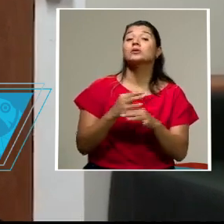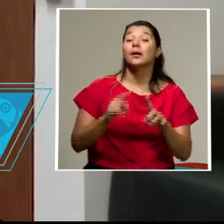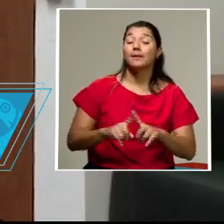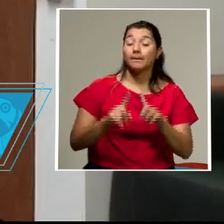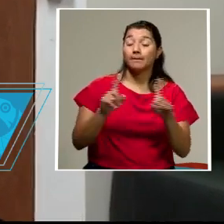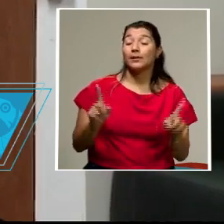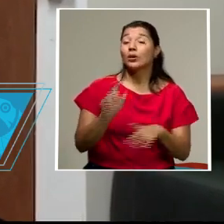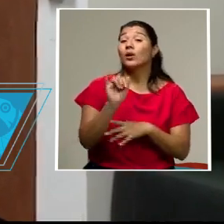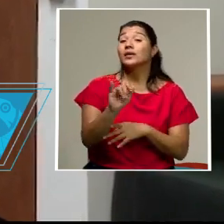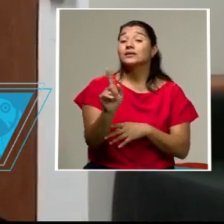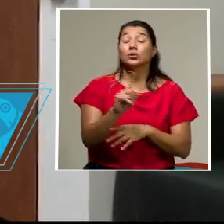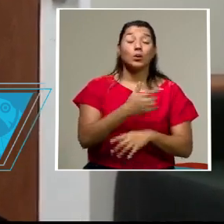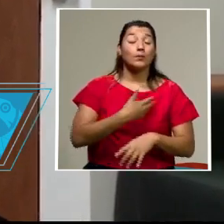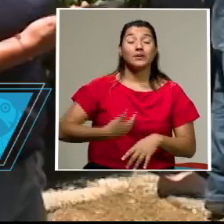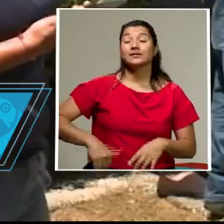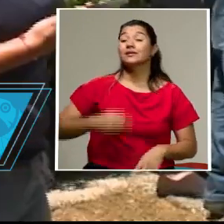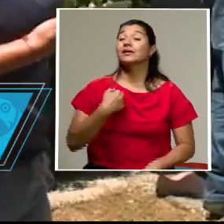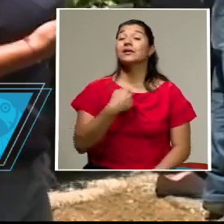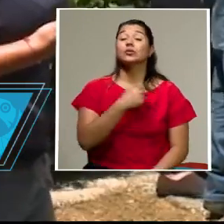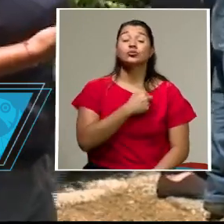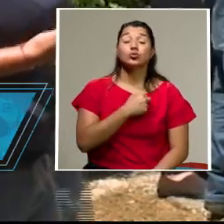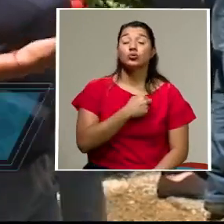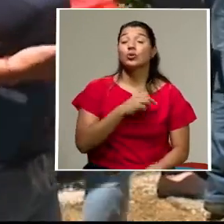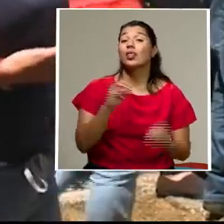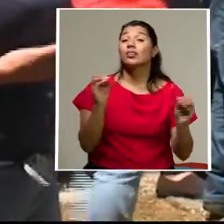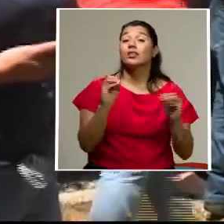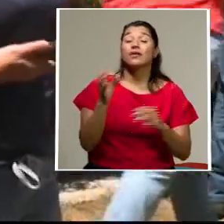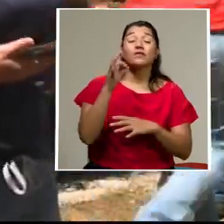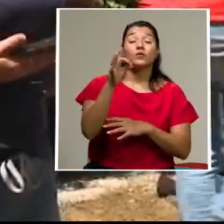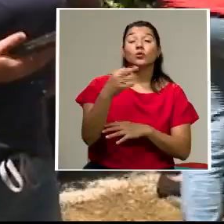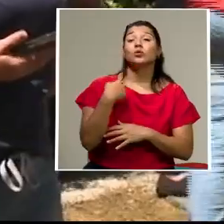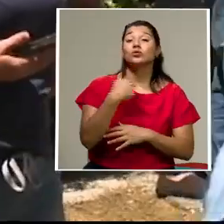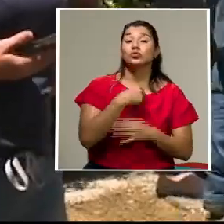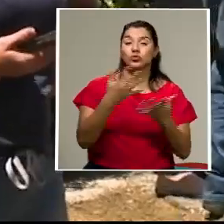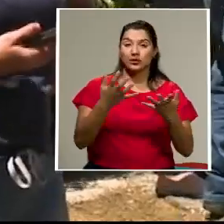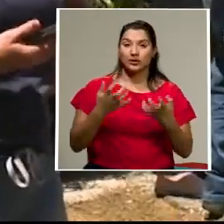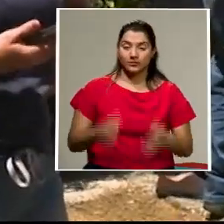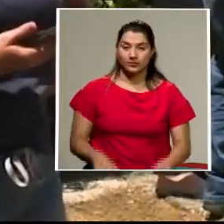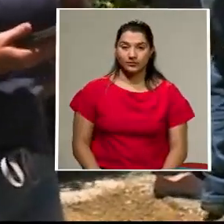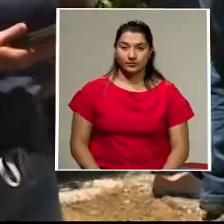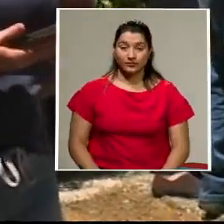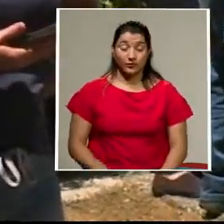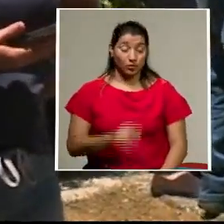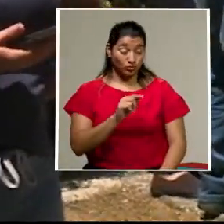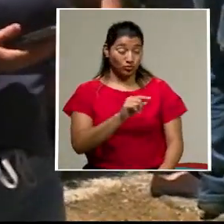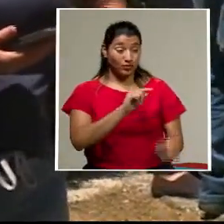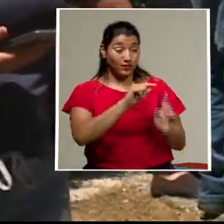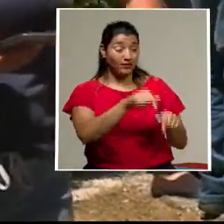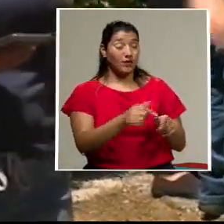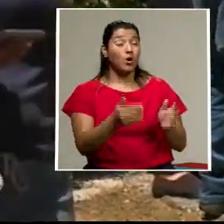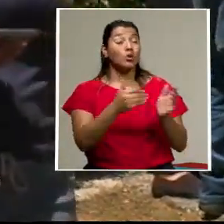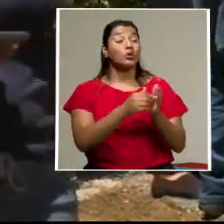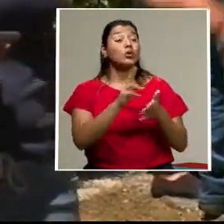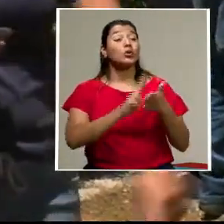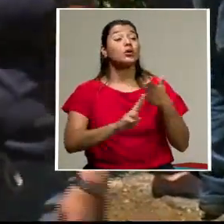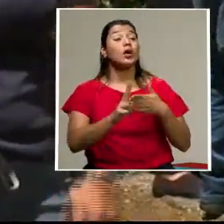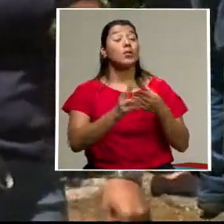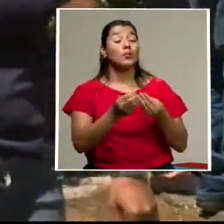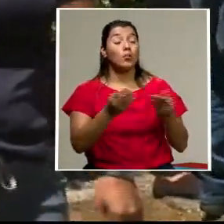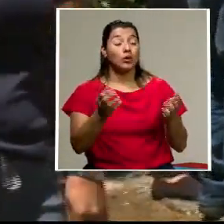no es el presente que estamos y el futuro que estamos construyendo. ¿Pensarían las universidades públicas en un salario